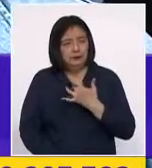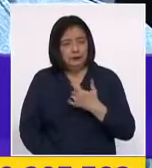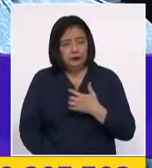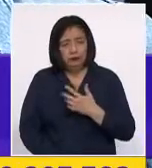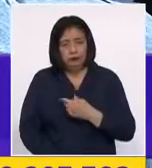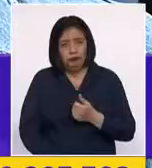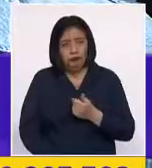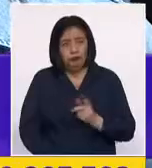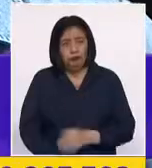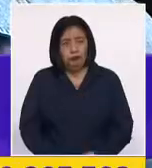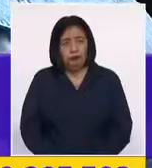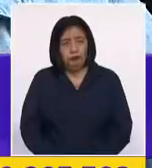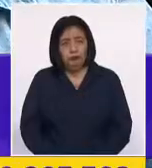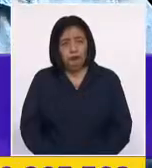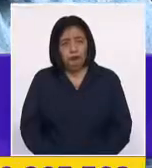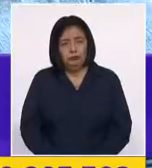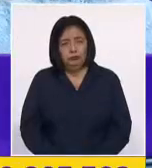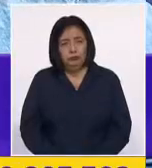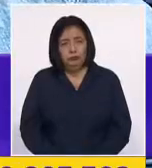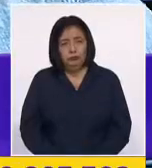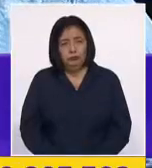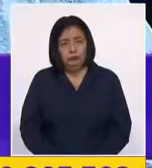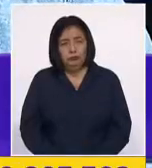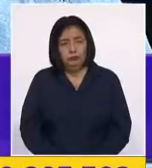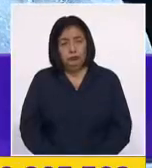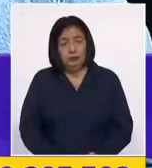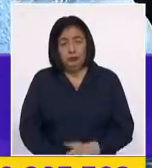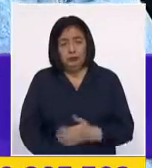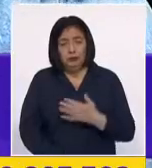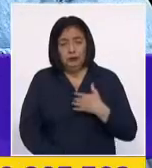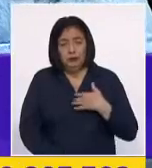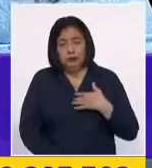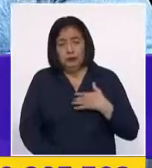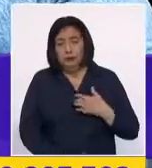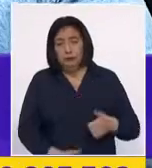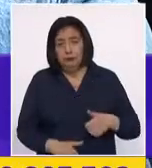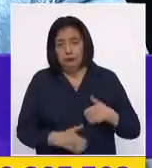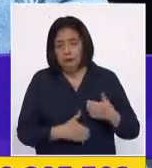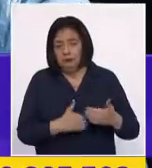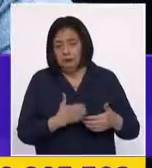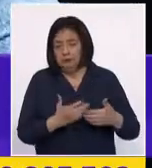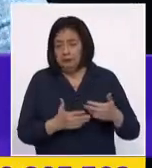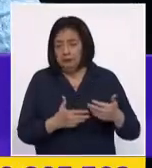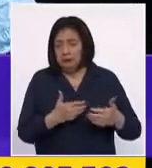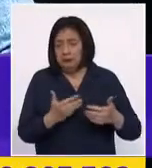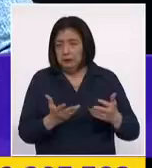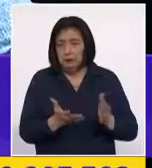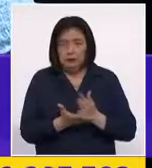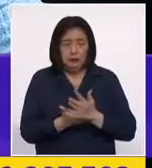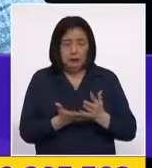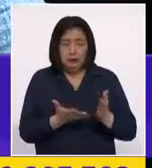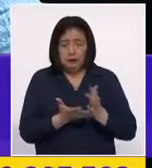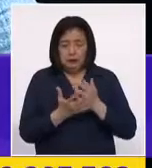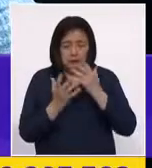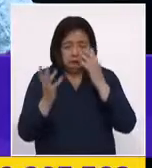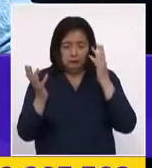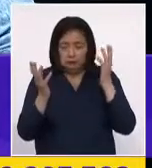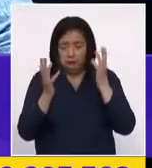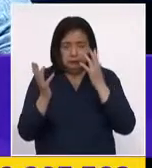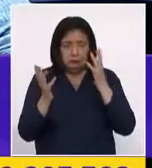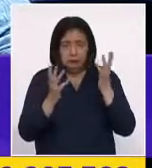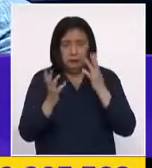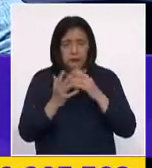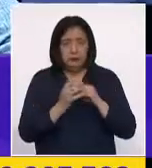sentir y se me pasa la vida. Y no encuentro salida sin